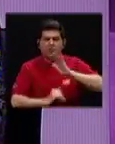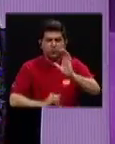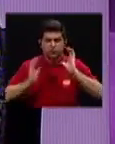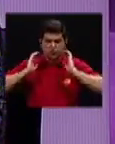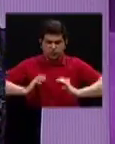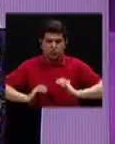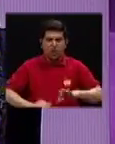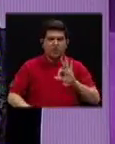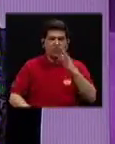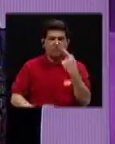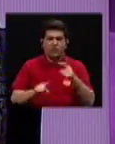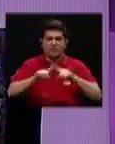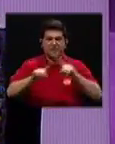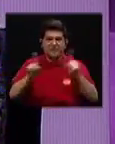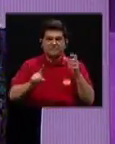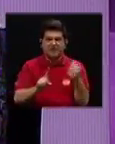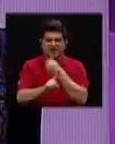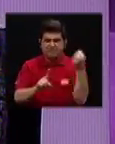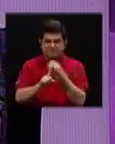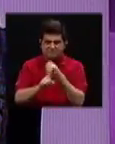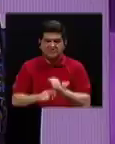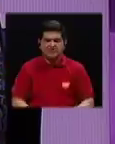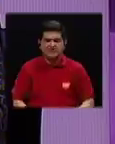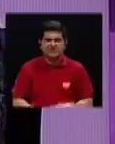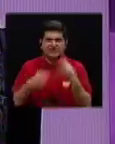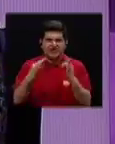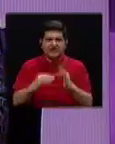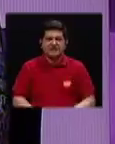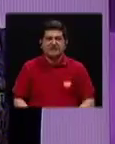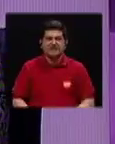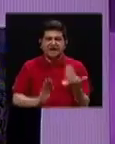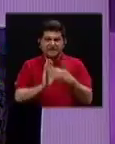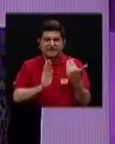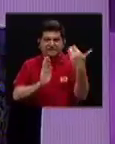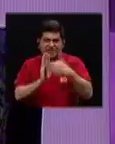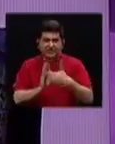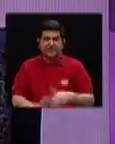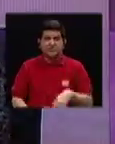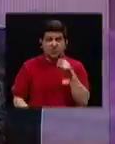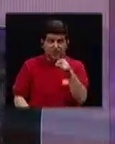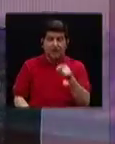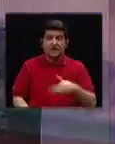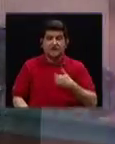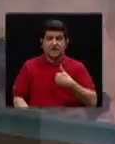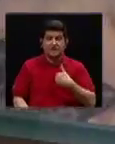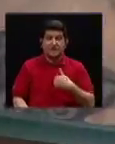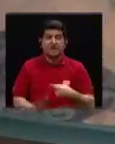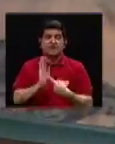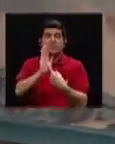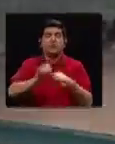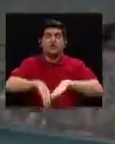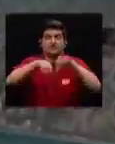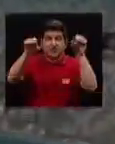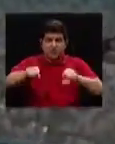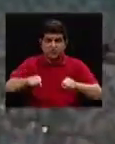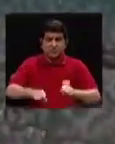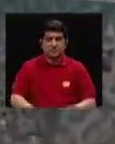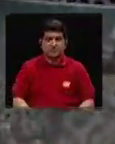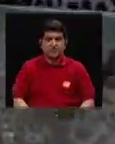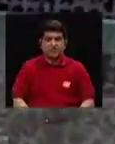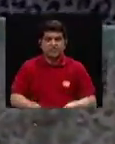maltrato y y y apropia que sufre ella sustenta un sistema y ese sistema es un sistema